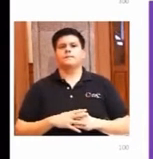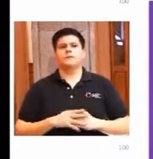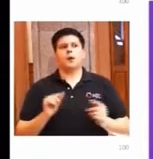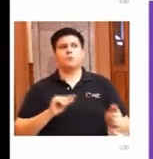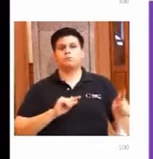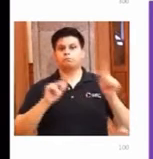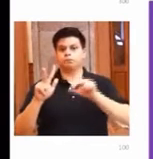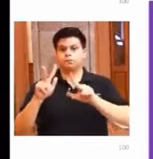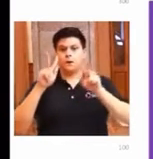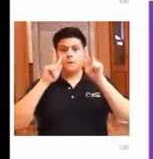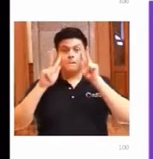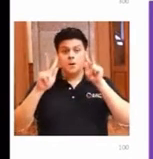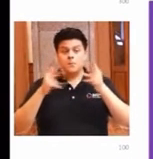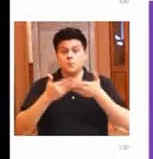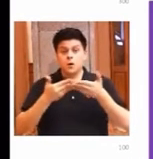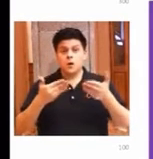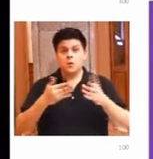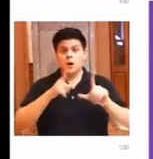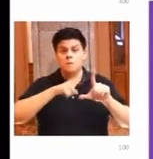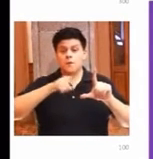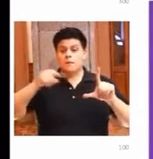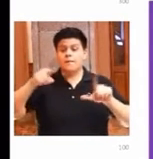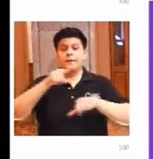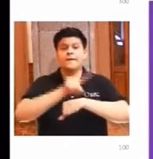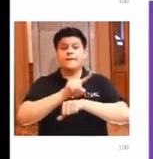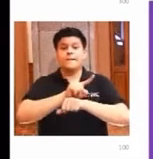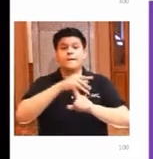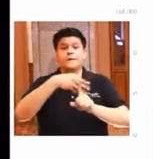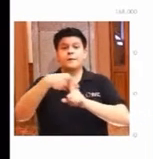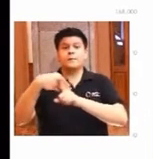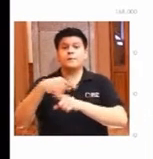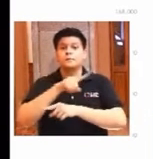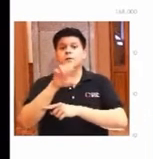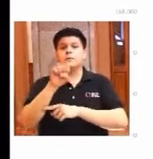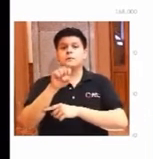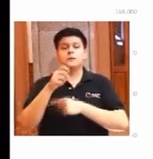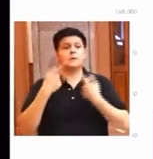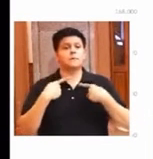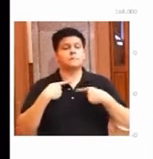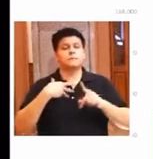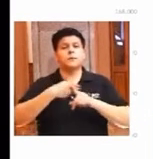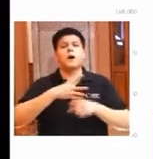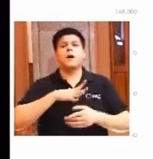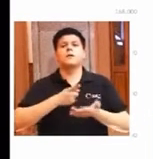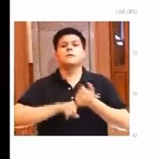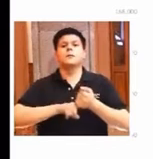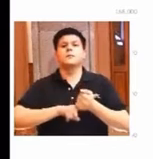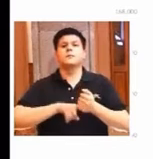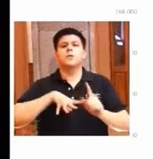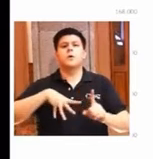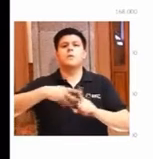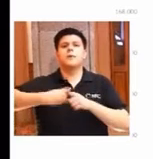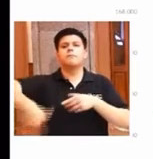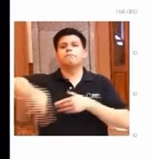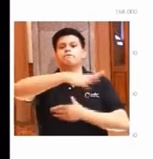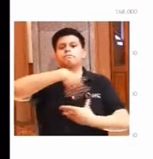Esta es la incidencia diaria, 160 casos de COVID, se han contagiado